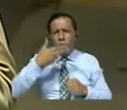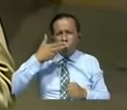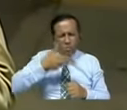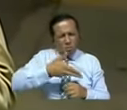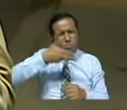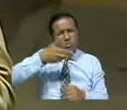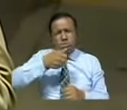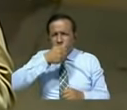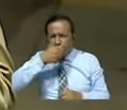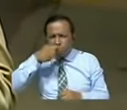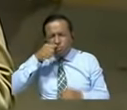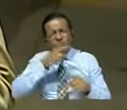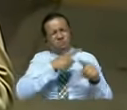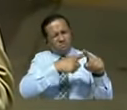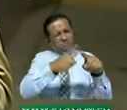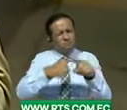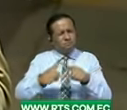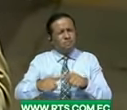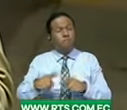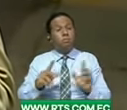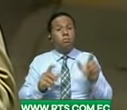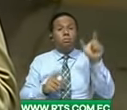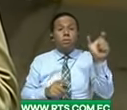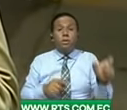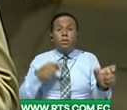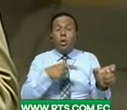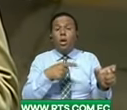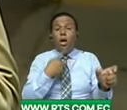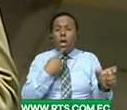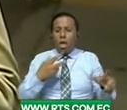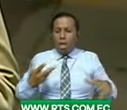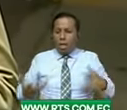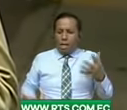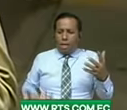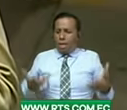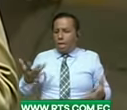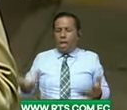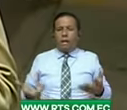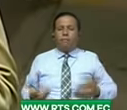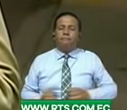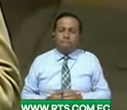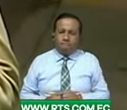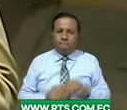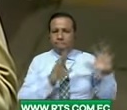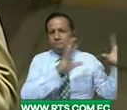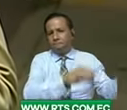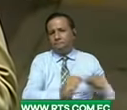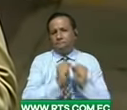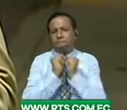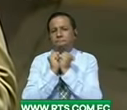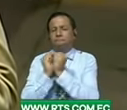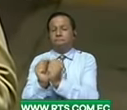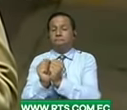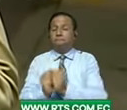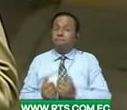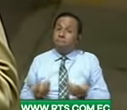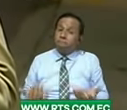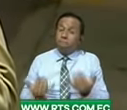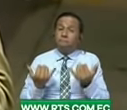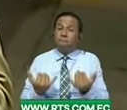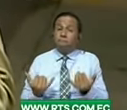y demás evidencia, lógicamente, que la persona detenida no pudo justificar. Sin embargo, obviamente estamos en una